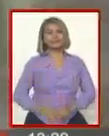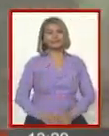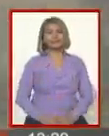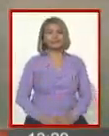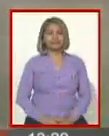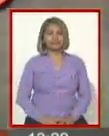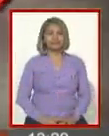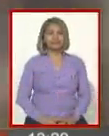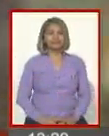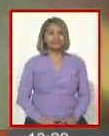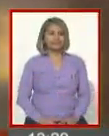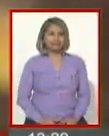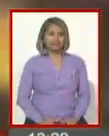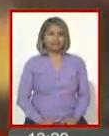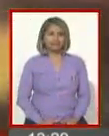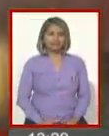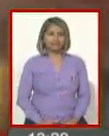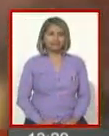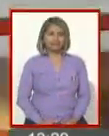770-88444.